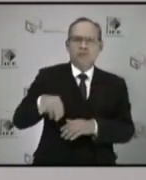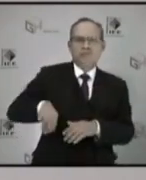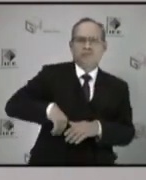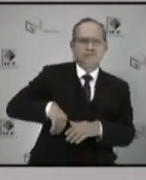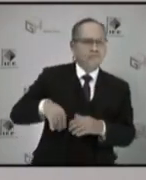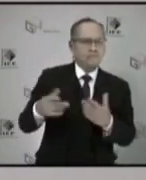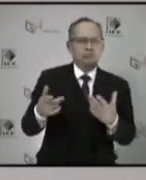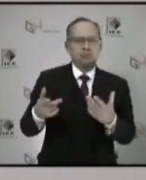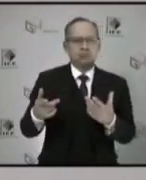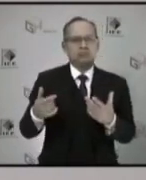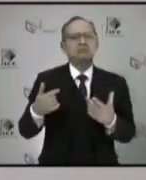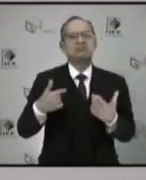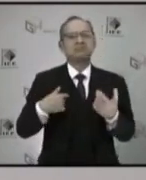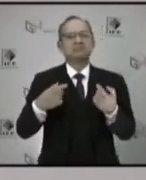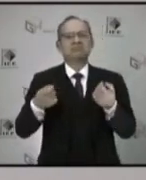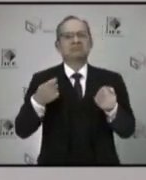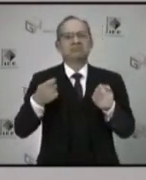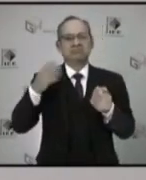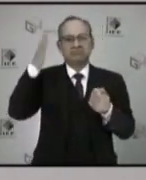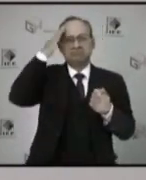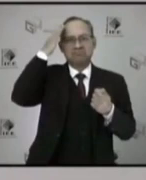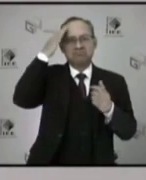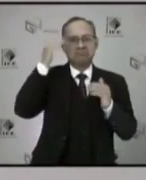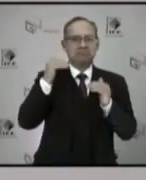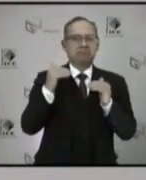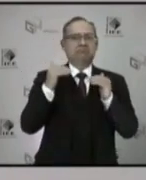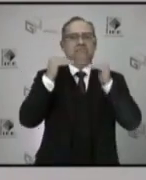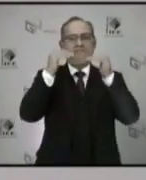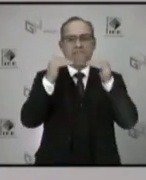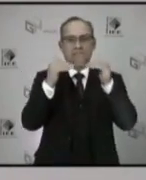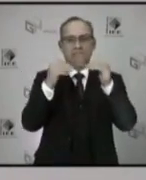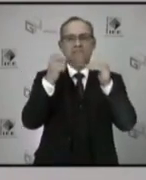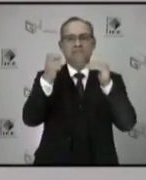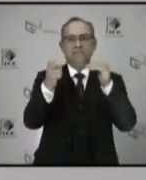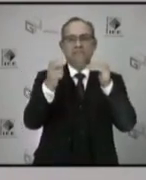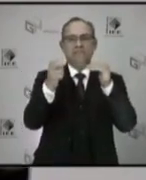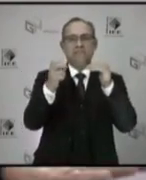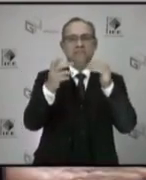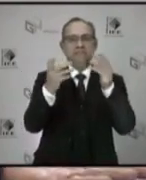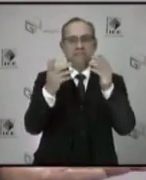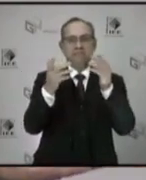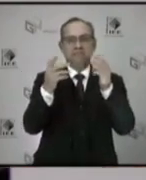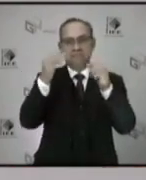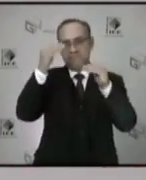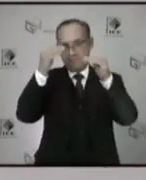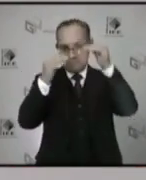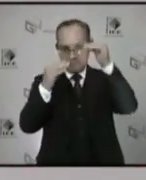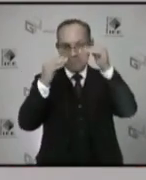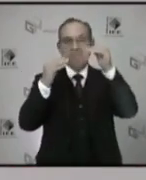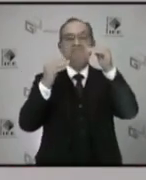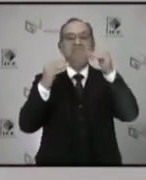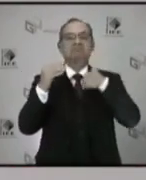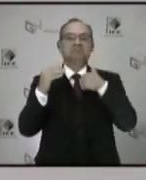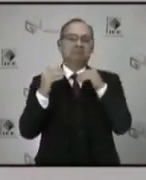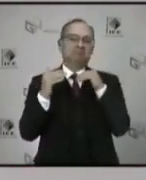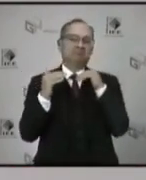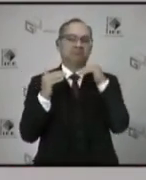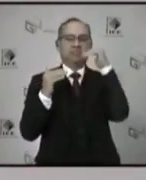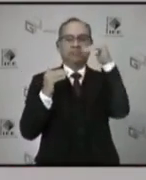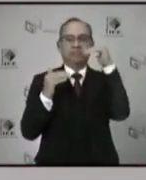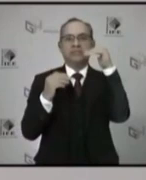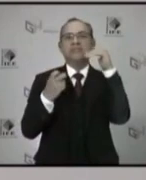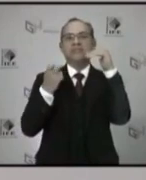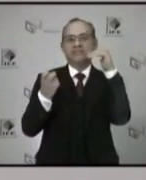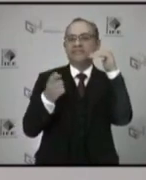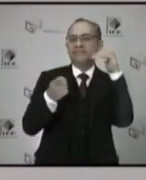este movimiento, voy encabezando con mucho las encuestas, por eso la desesperación, por eso el enojo, por eso el